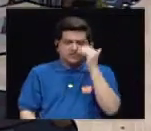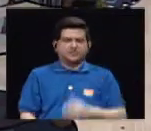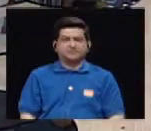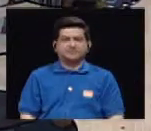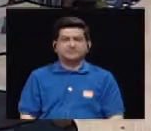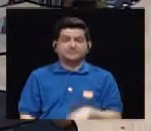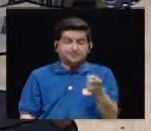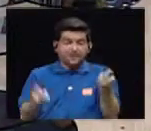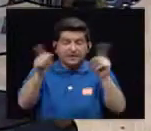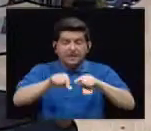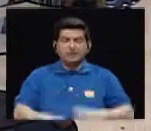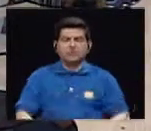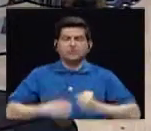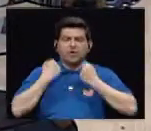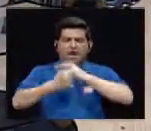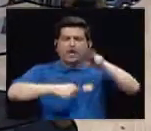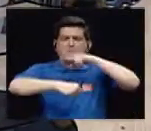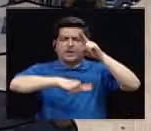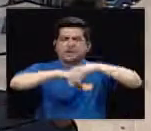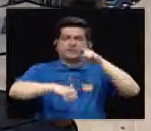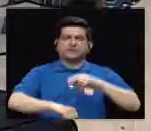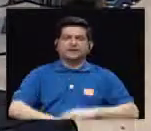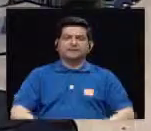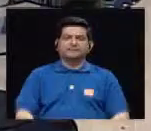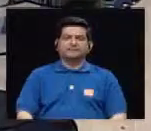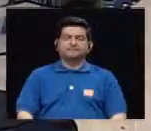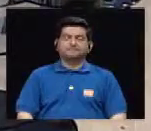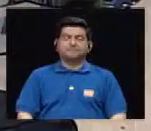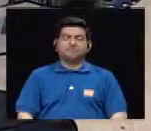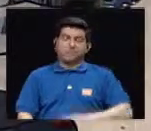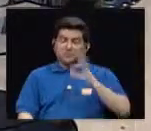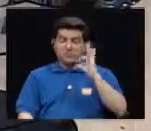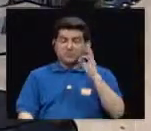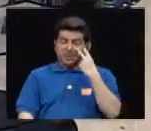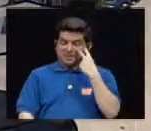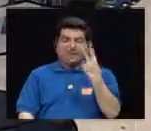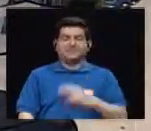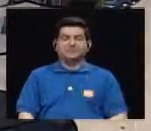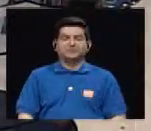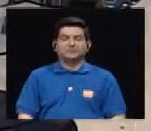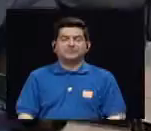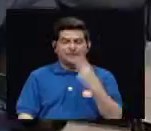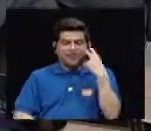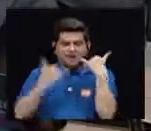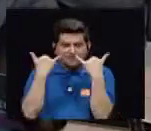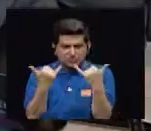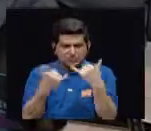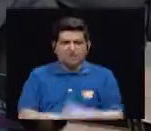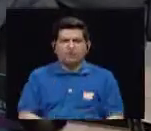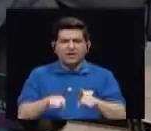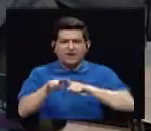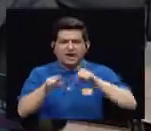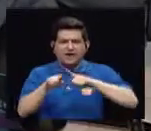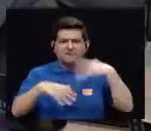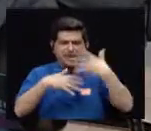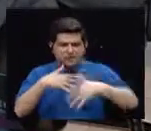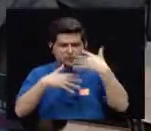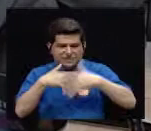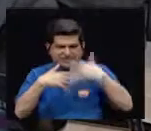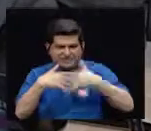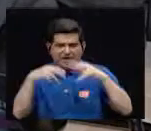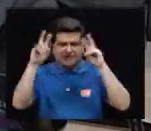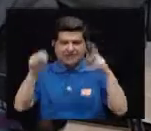tenía nuestro héroe nacional, ¿verdad? Muy bien, vamos a ver Hermanos de